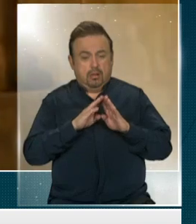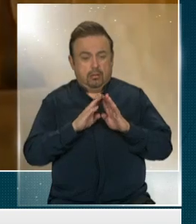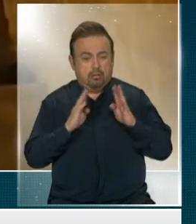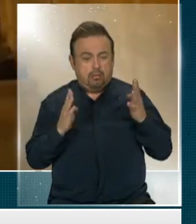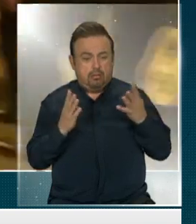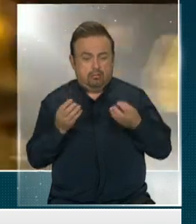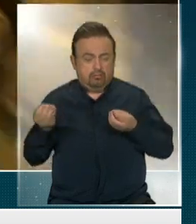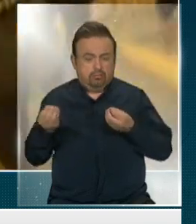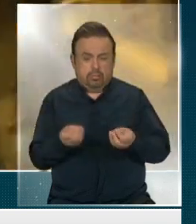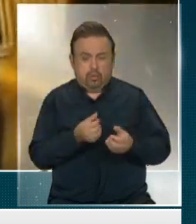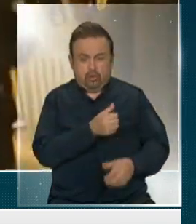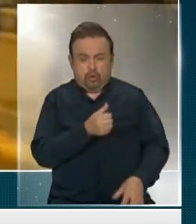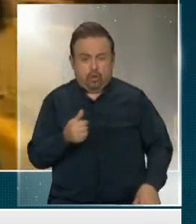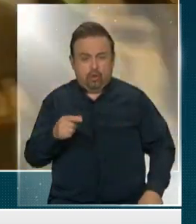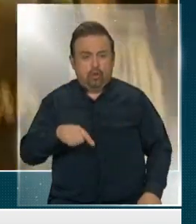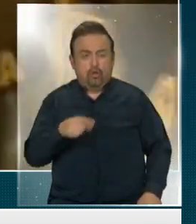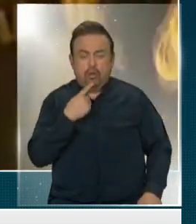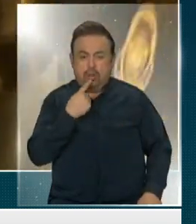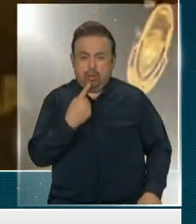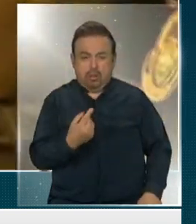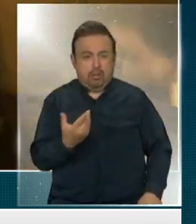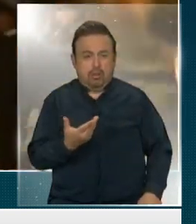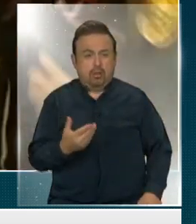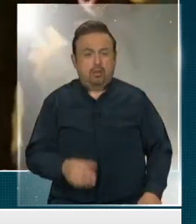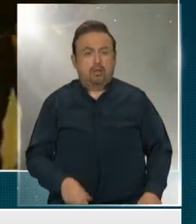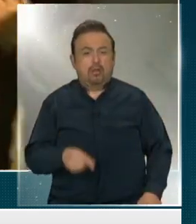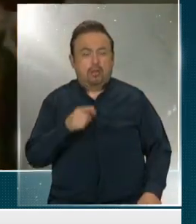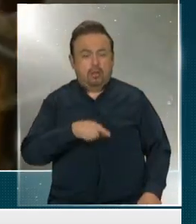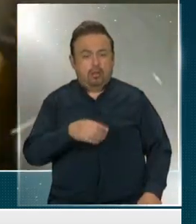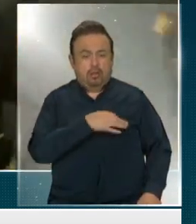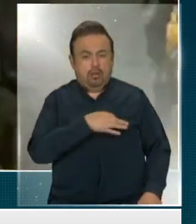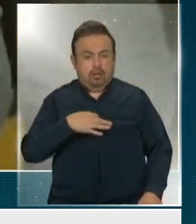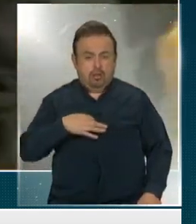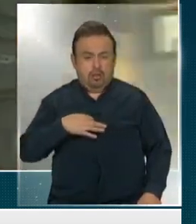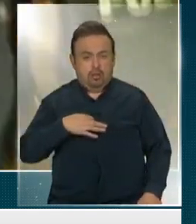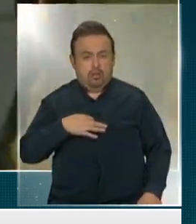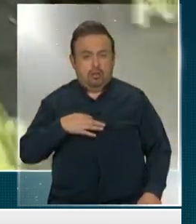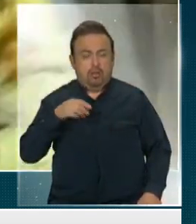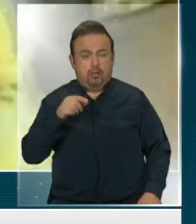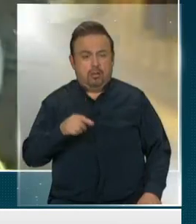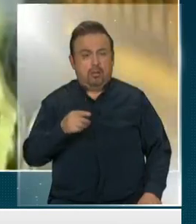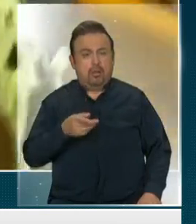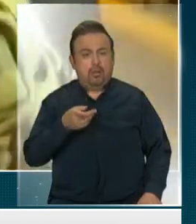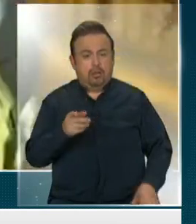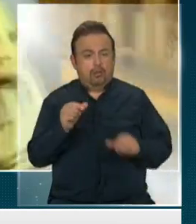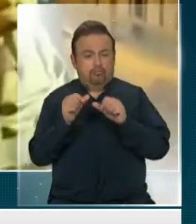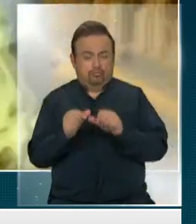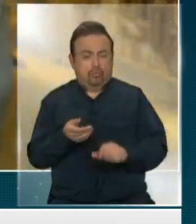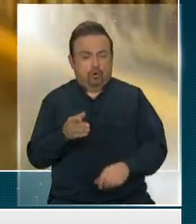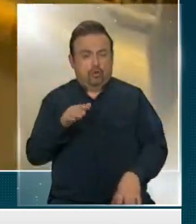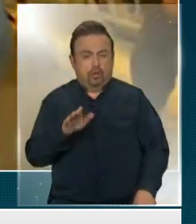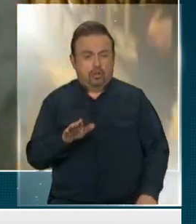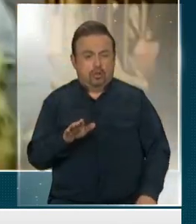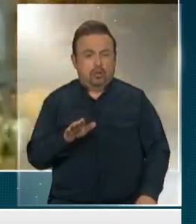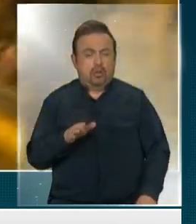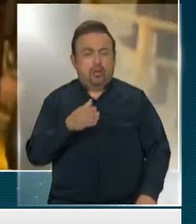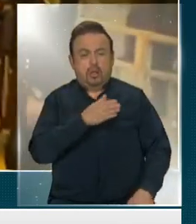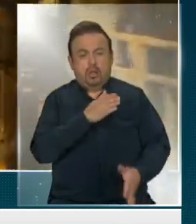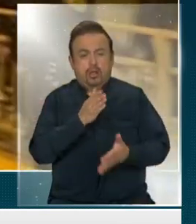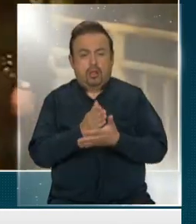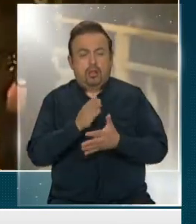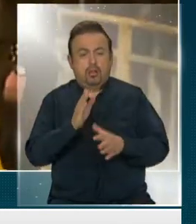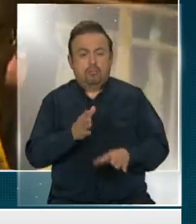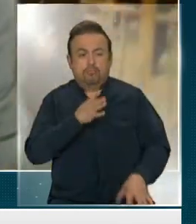los ministros. Debo anunciar que los ministros continuarán en sus cargos hasta que